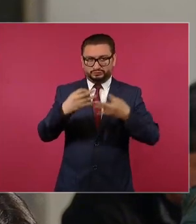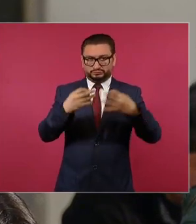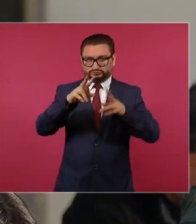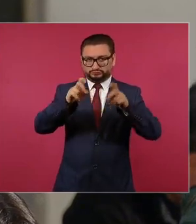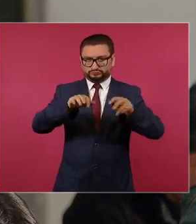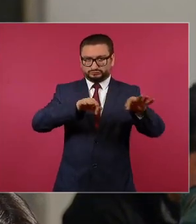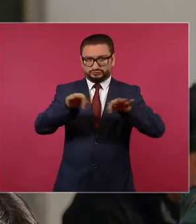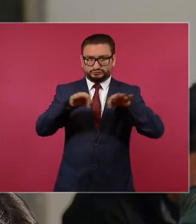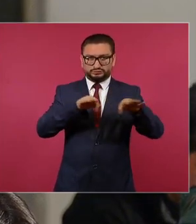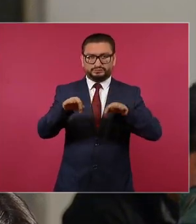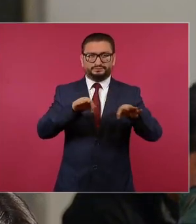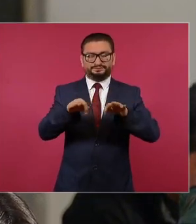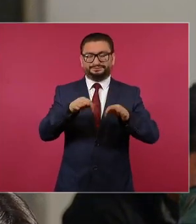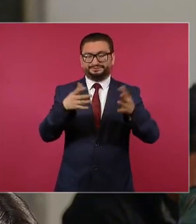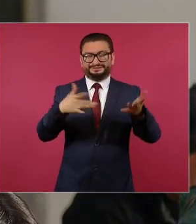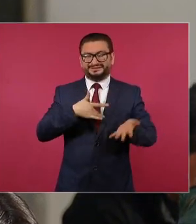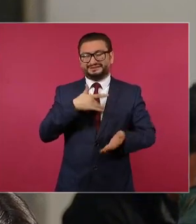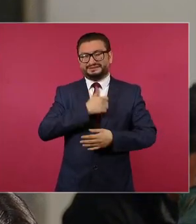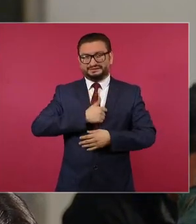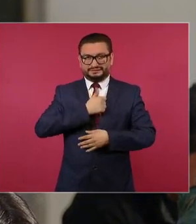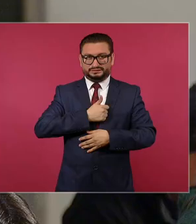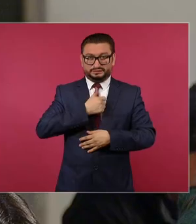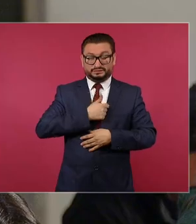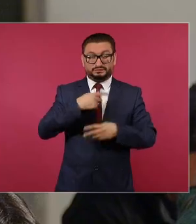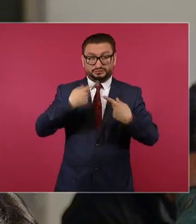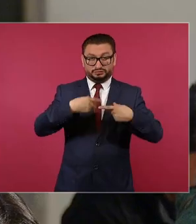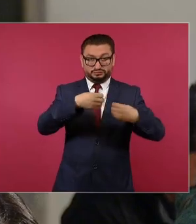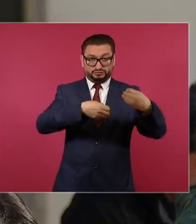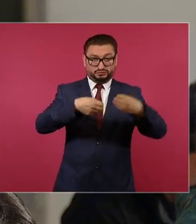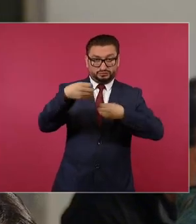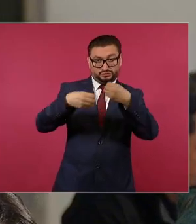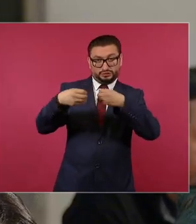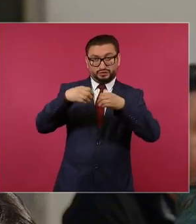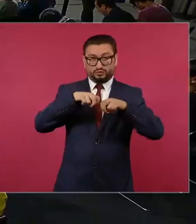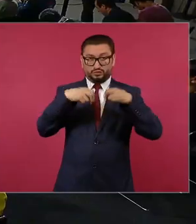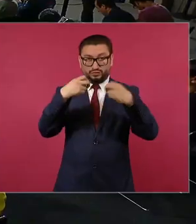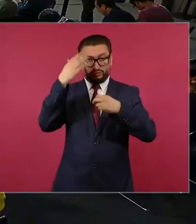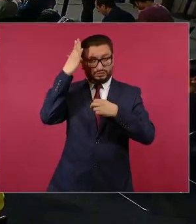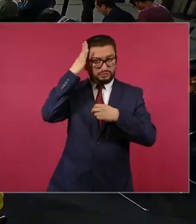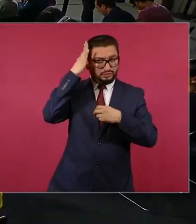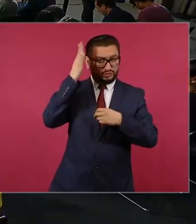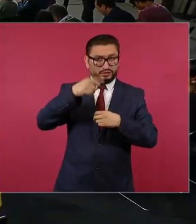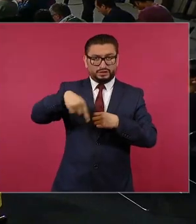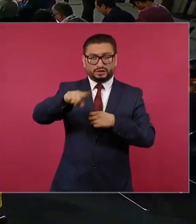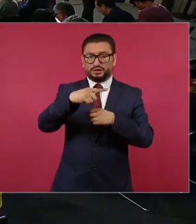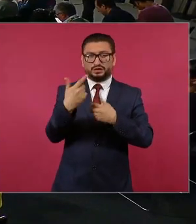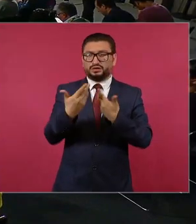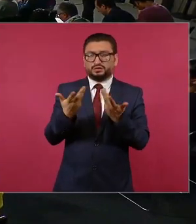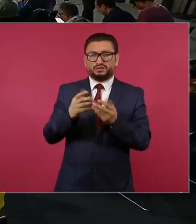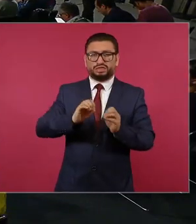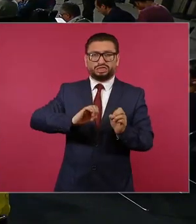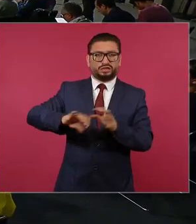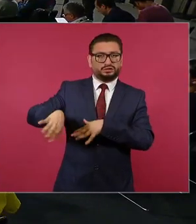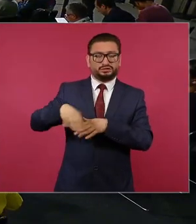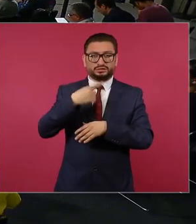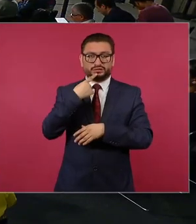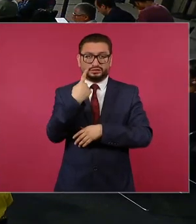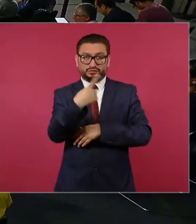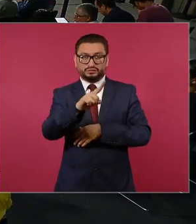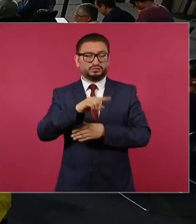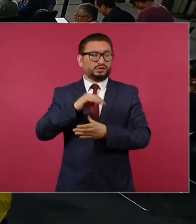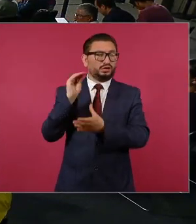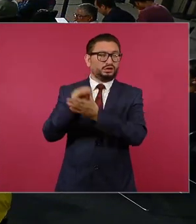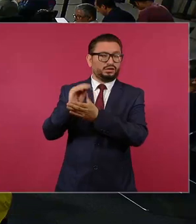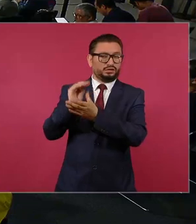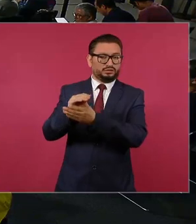laborales. Desafortunadamente, los jueces, algunos magistrados, no avanzan en el tema de las denuncias y en